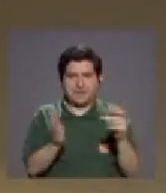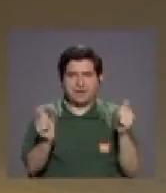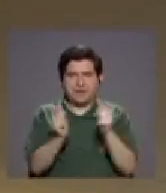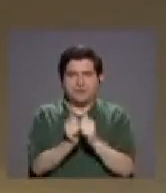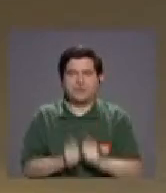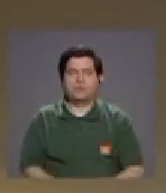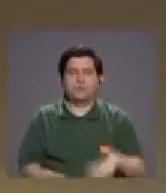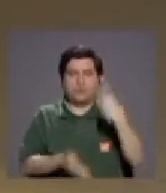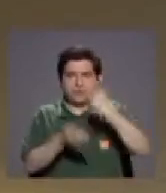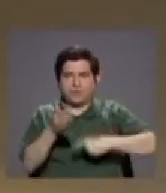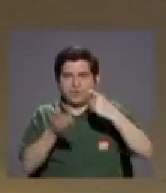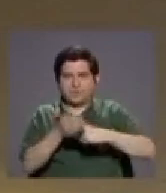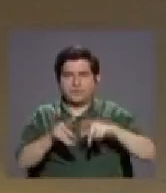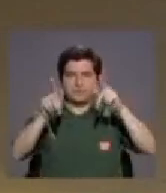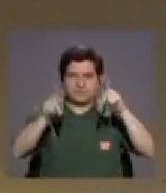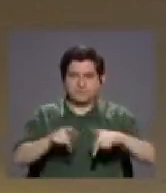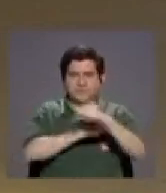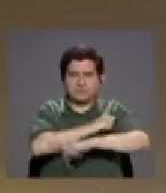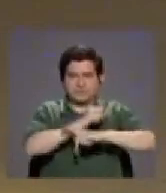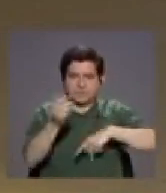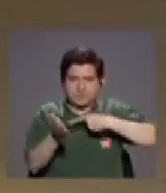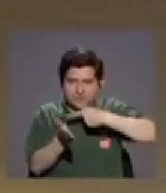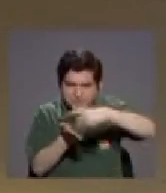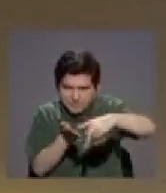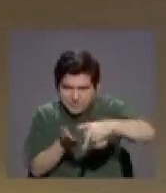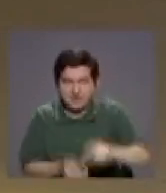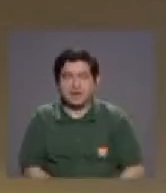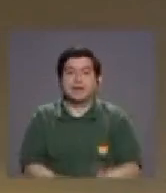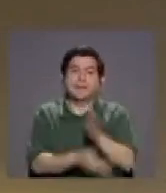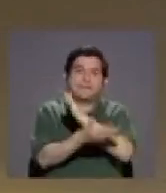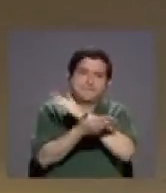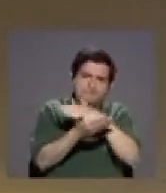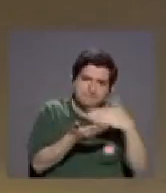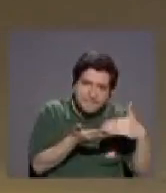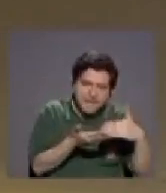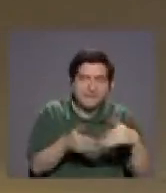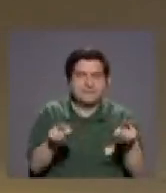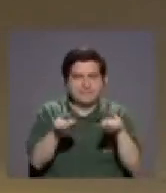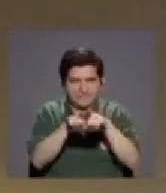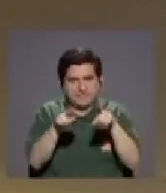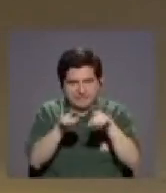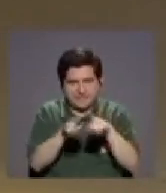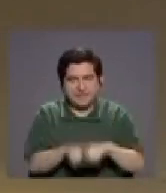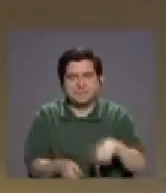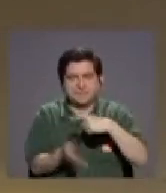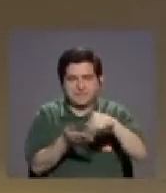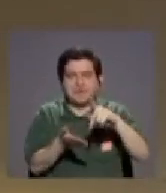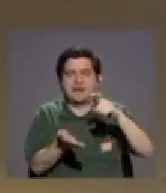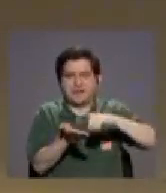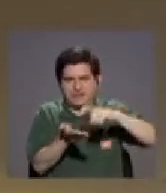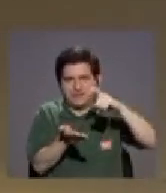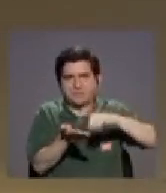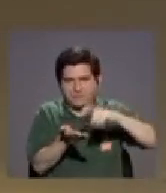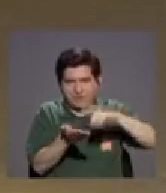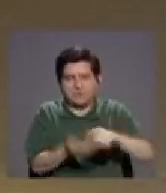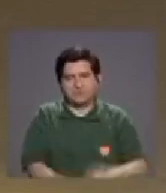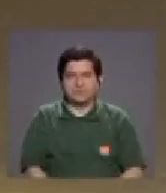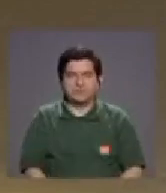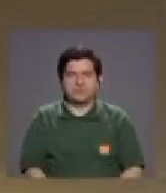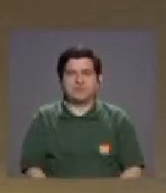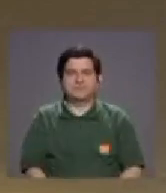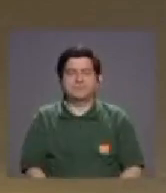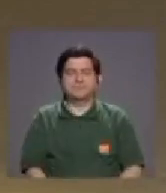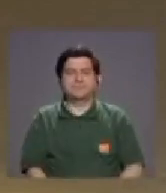los habitantes de este país, y una parte nada despreciable se paga con deuda, porque doña